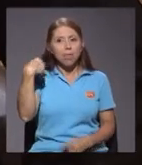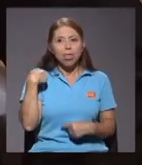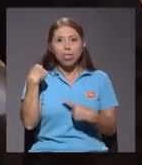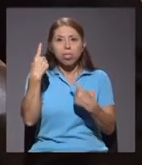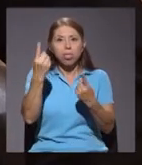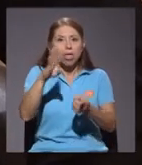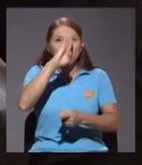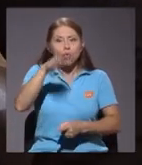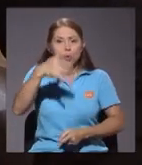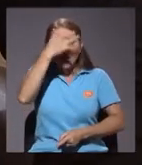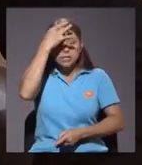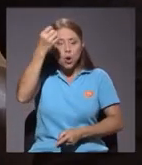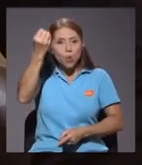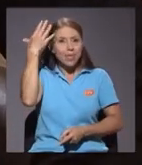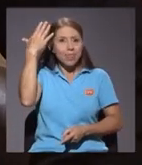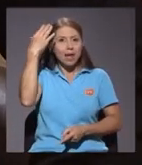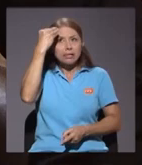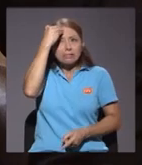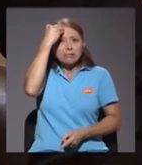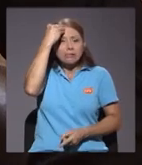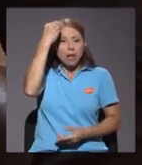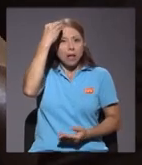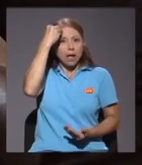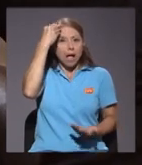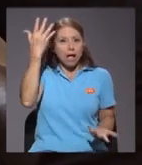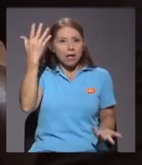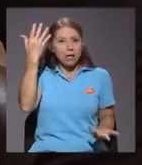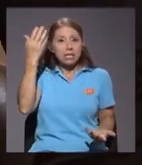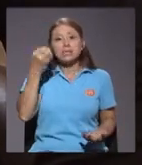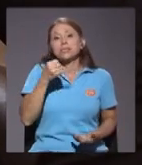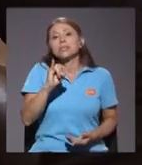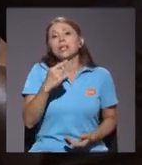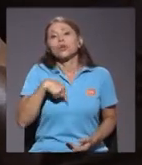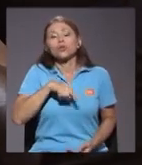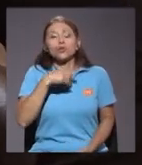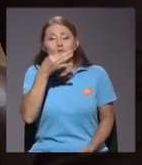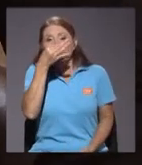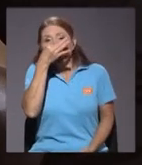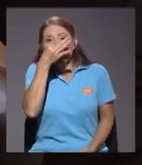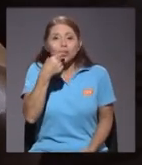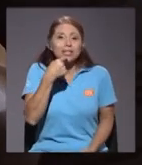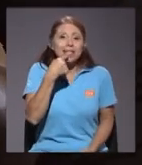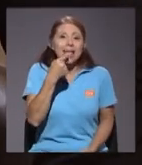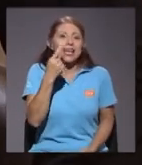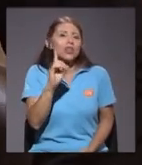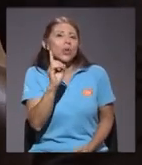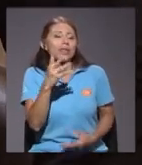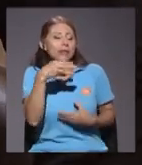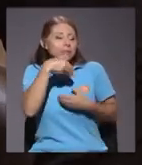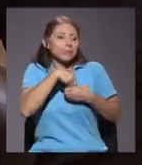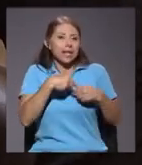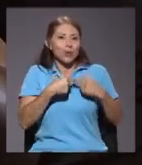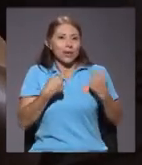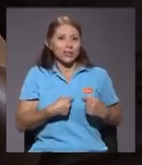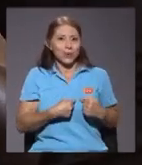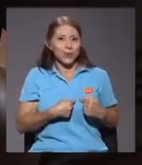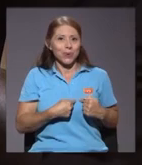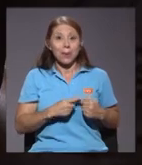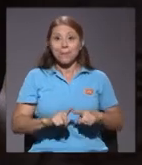olvida están alojadas en otro lugar que digamos si fuéramos muy románticos diríamos estamos está alojado en el corazón bueno la